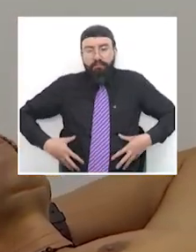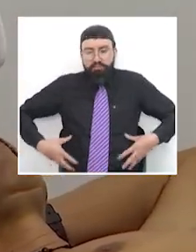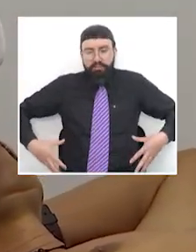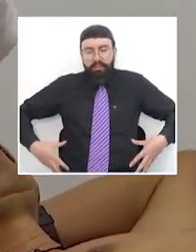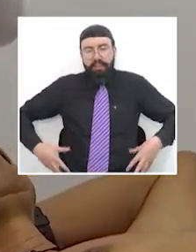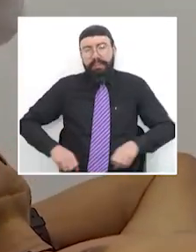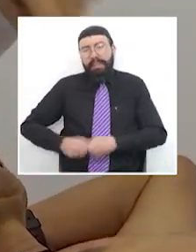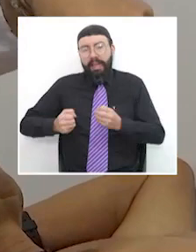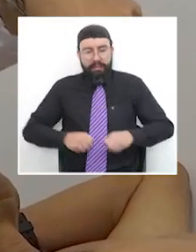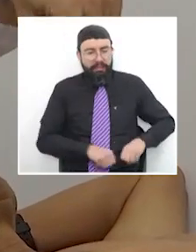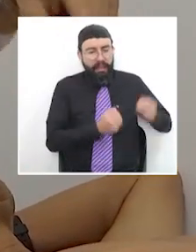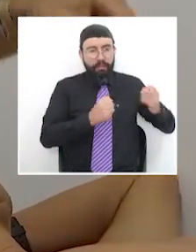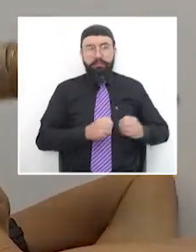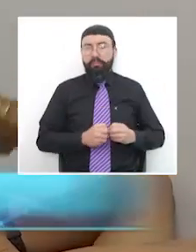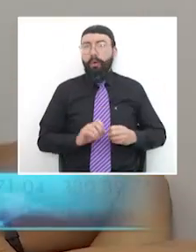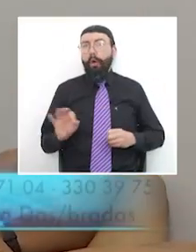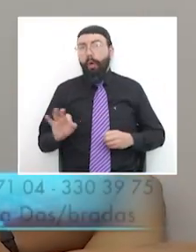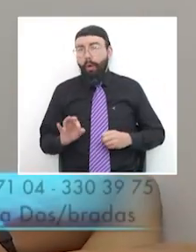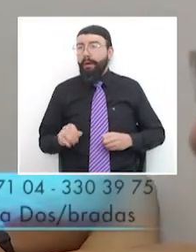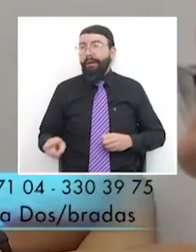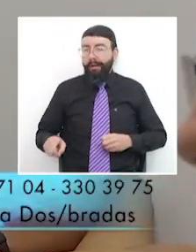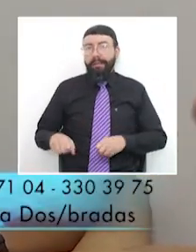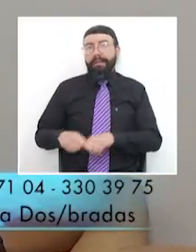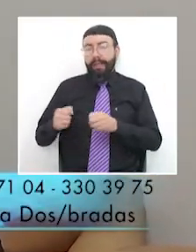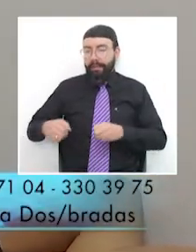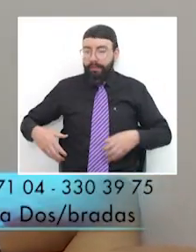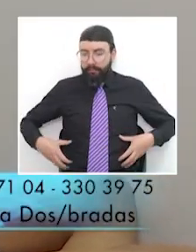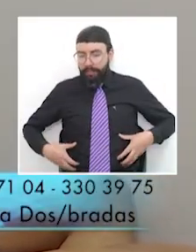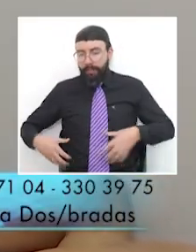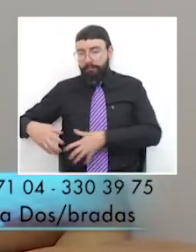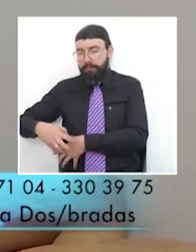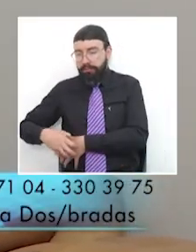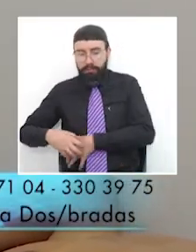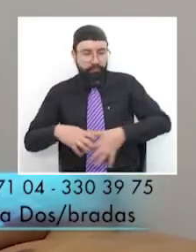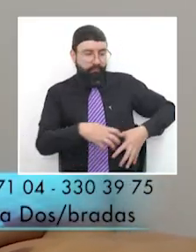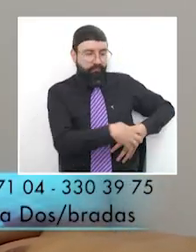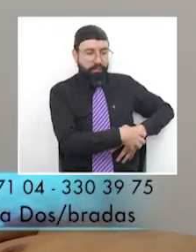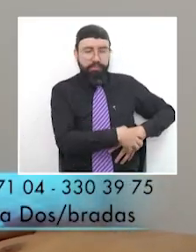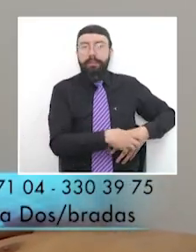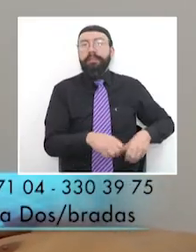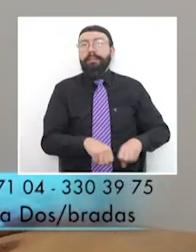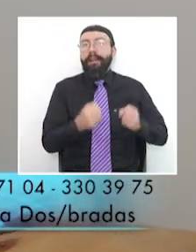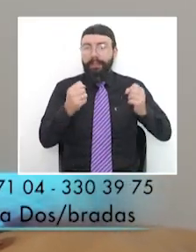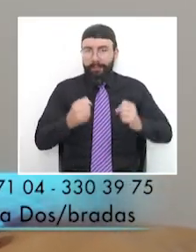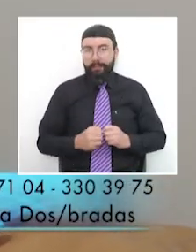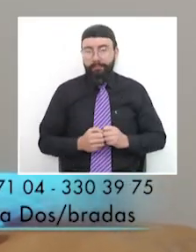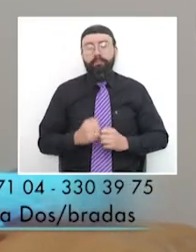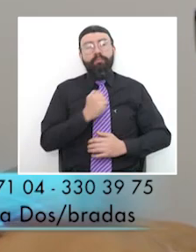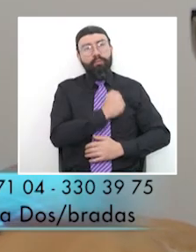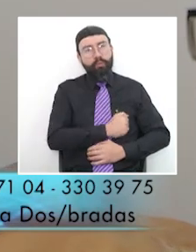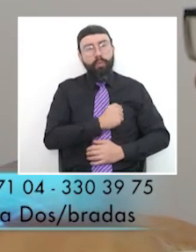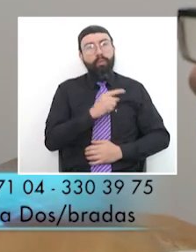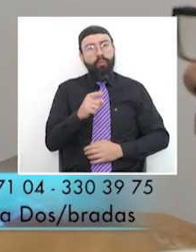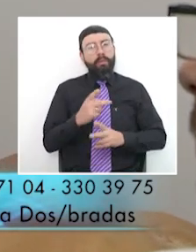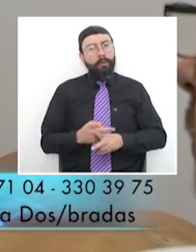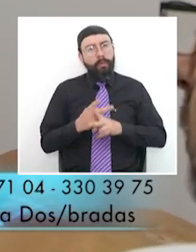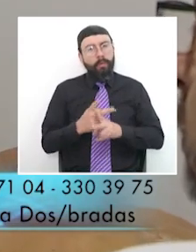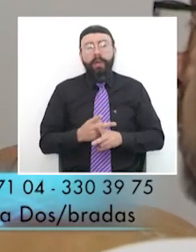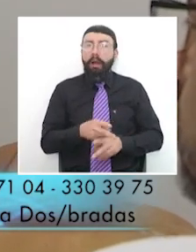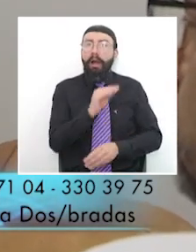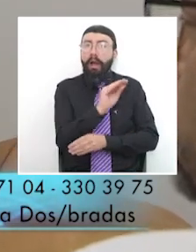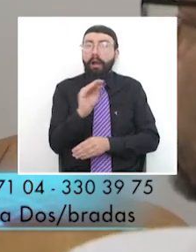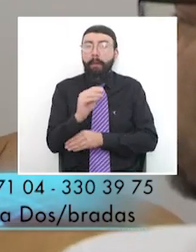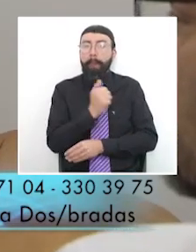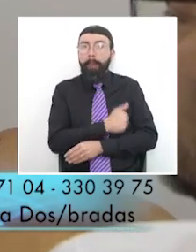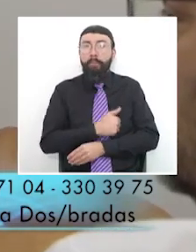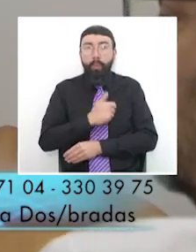los riñones, o puede ser causa de esos 2 quistes que él tiene en los riñones. Ojo con eso, por favor. Esto es un llamado de